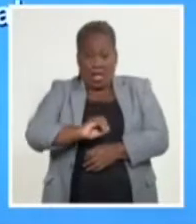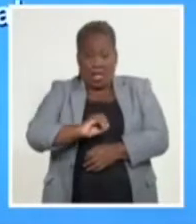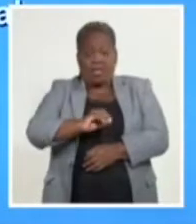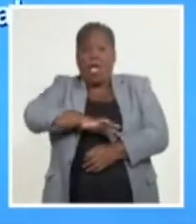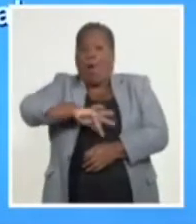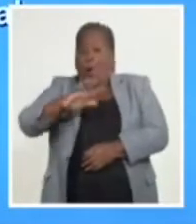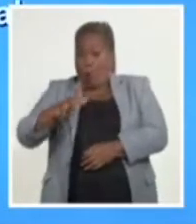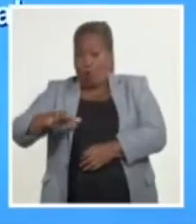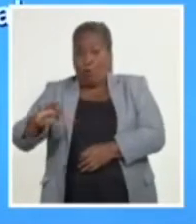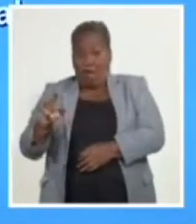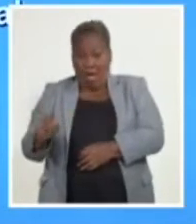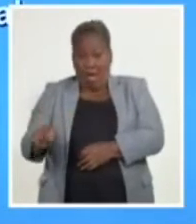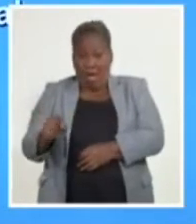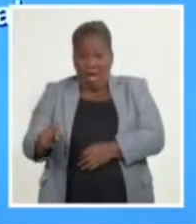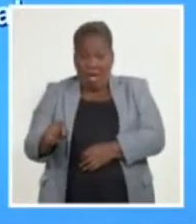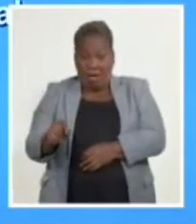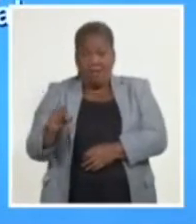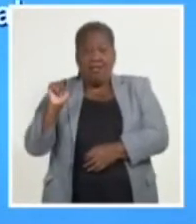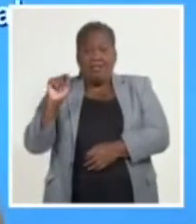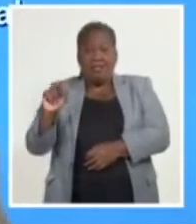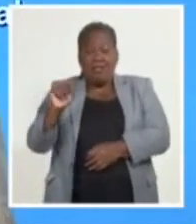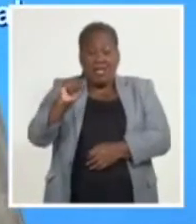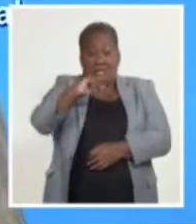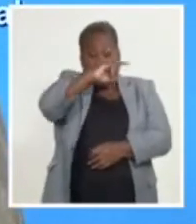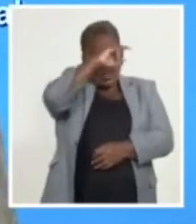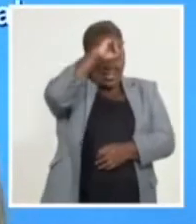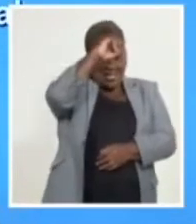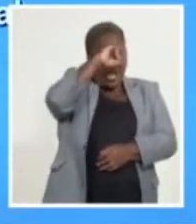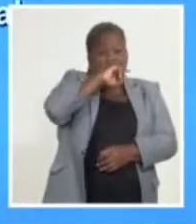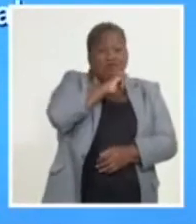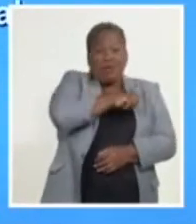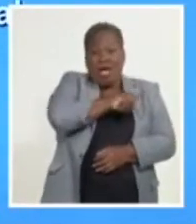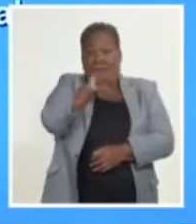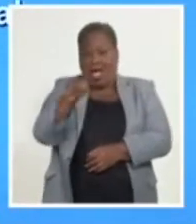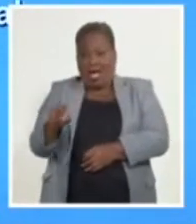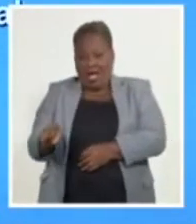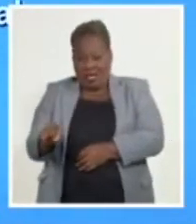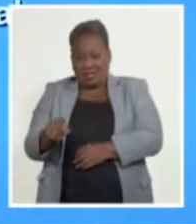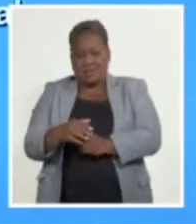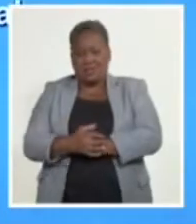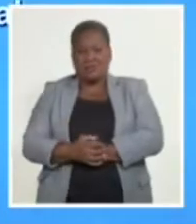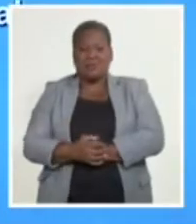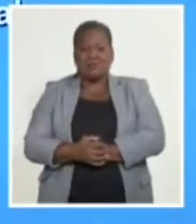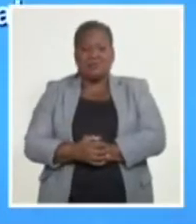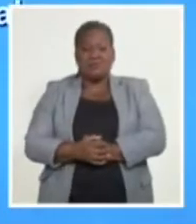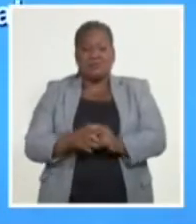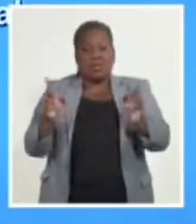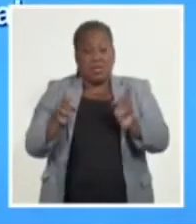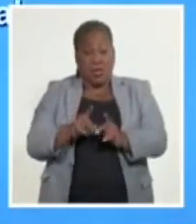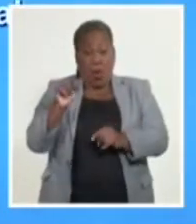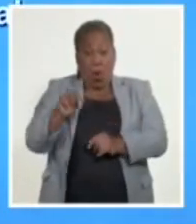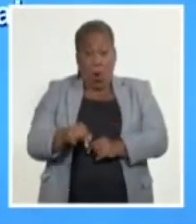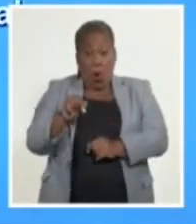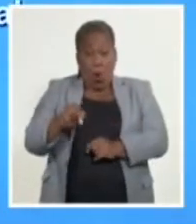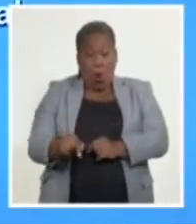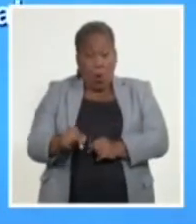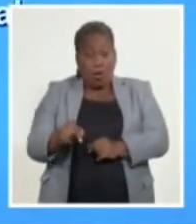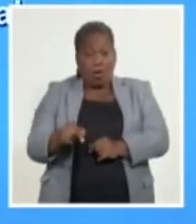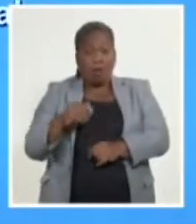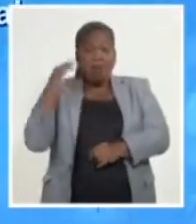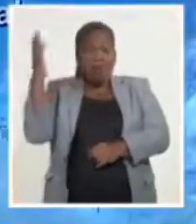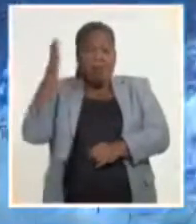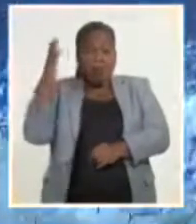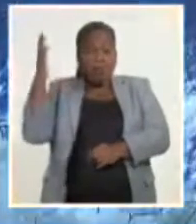costa norte, así como desde Punta de Maicí hasta Cabo Cruz, y poco oleaje en el resto de la costa sur. En resumen, para hoy poco cambio en las condiciones del tiempo,